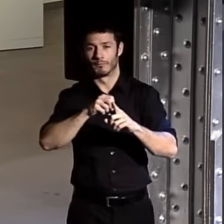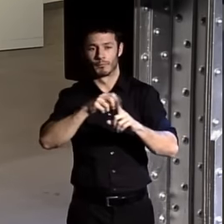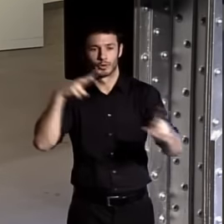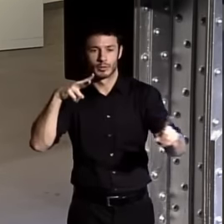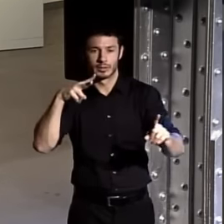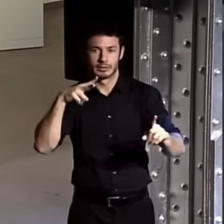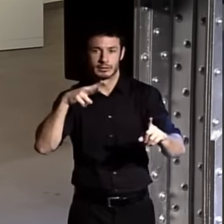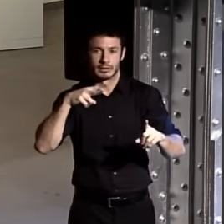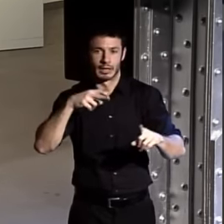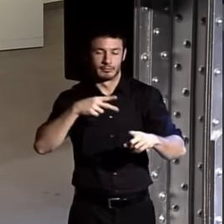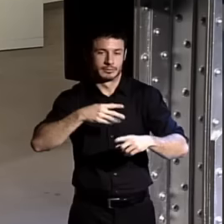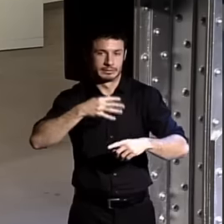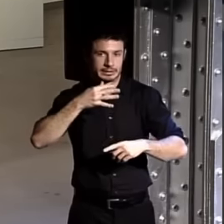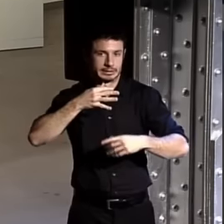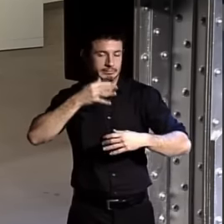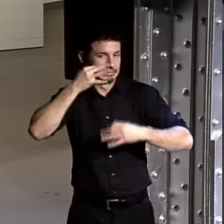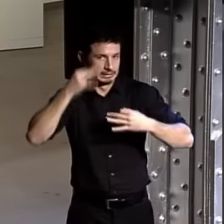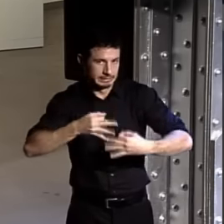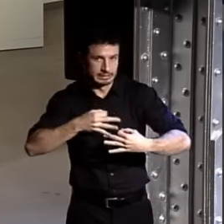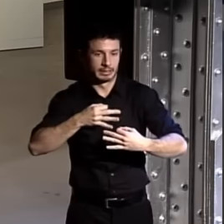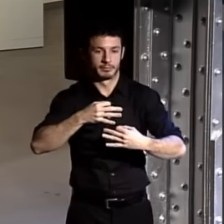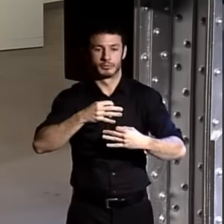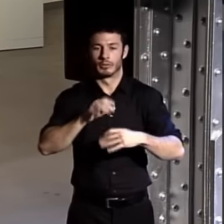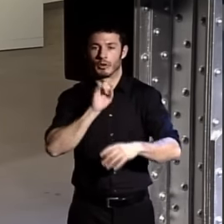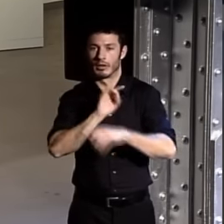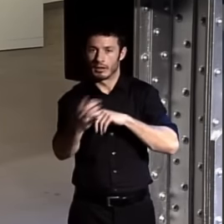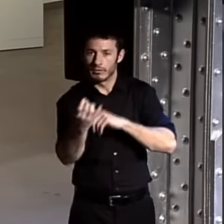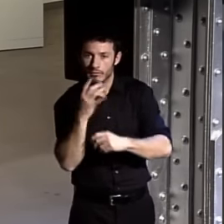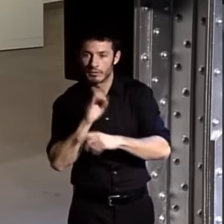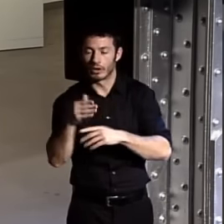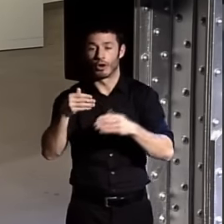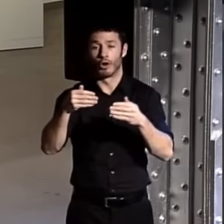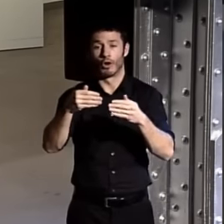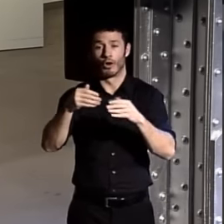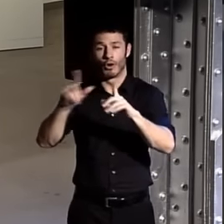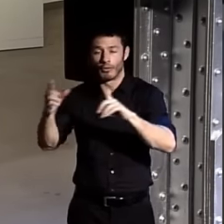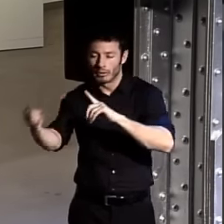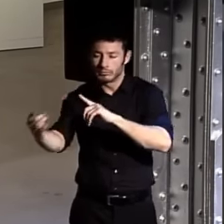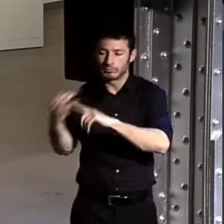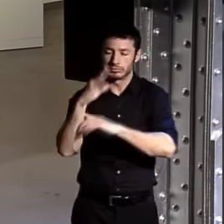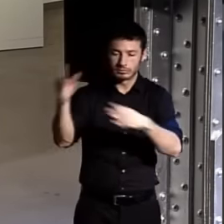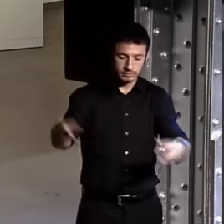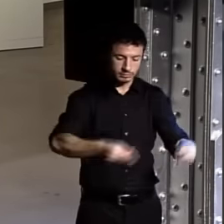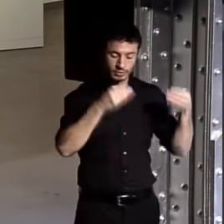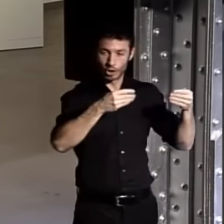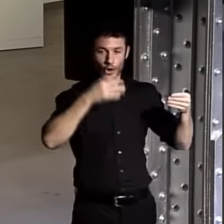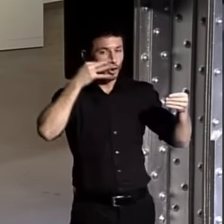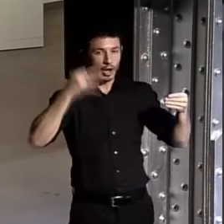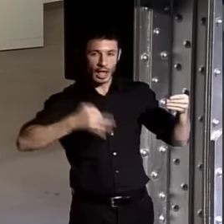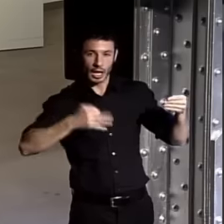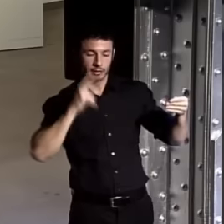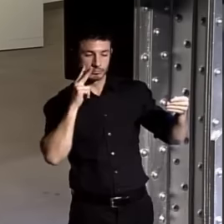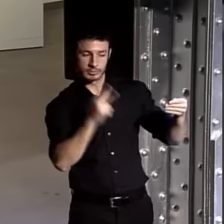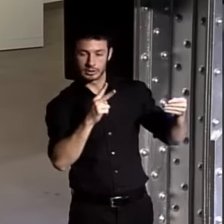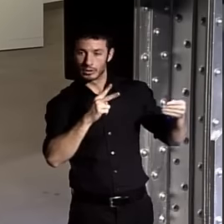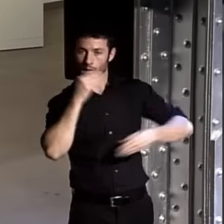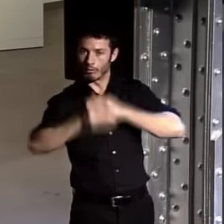más práctico por los envíos ha sido un placer ir abriendo vuestras obras con cuidado Ver los originales y bueno ha ido todo